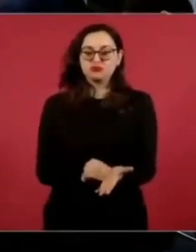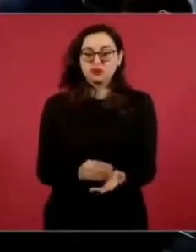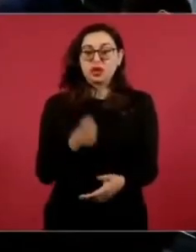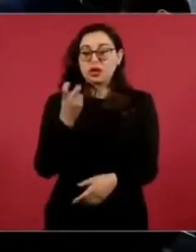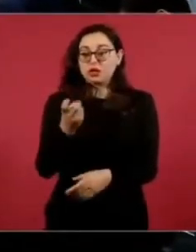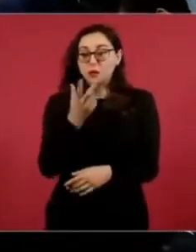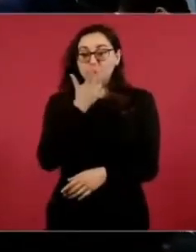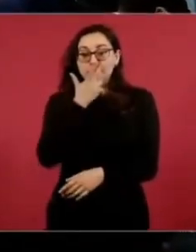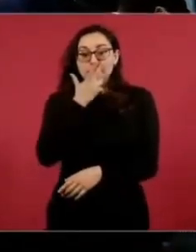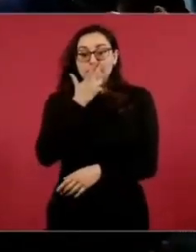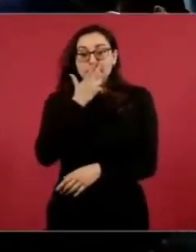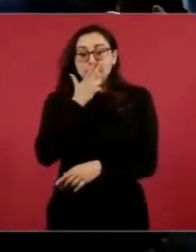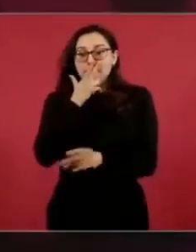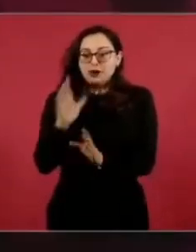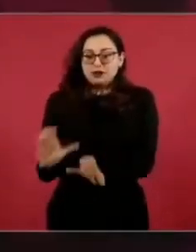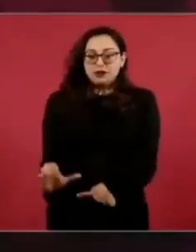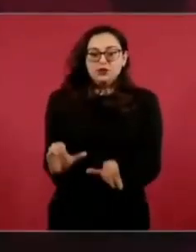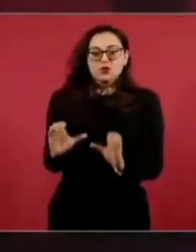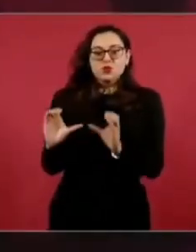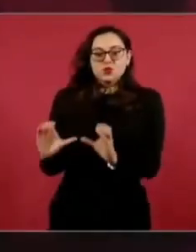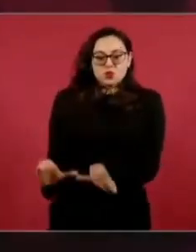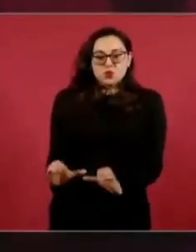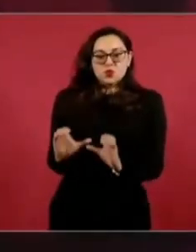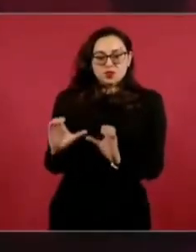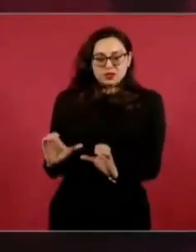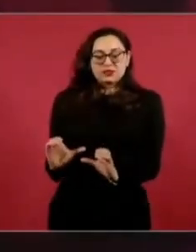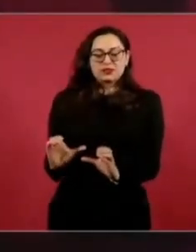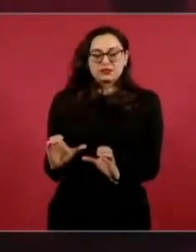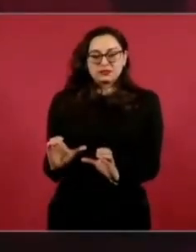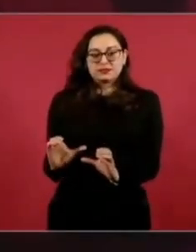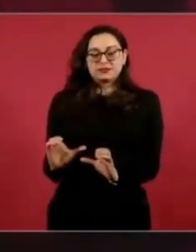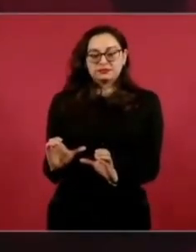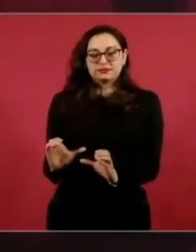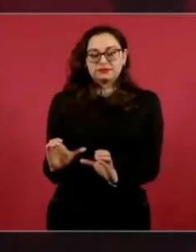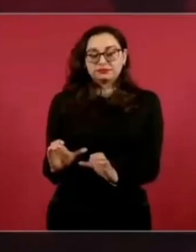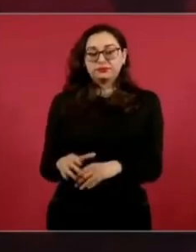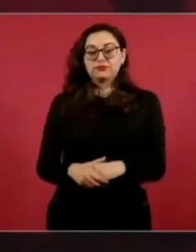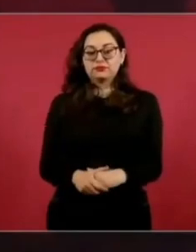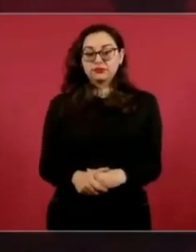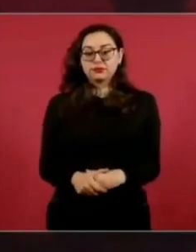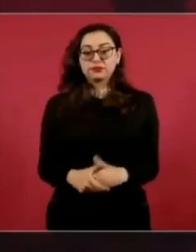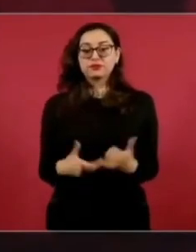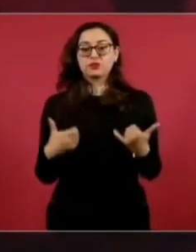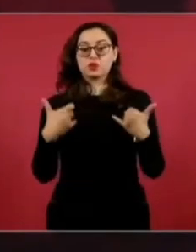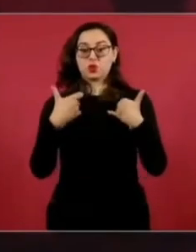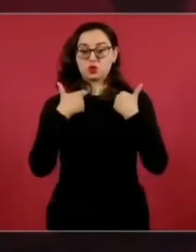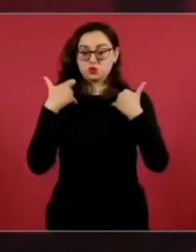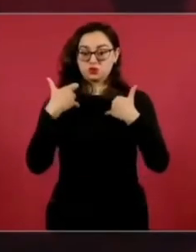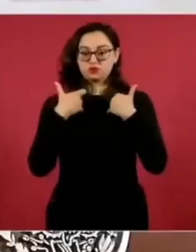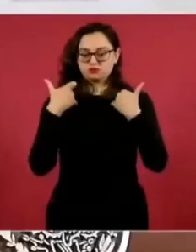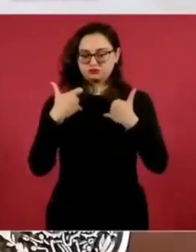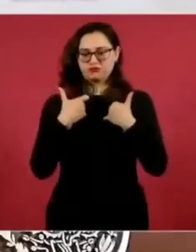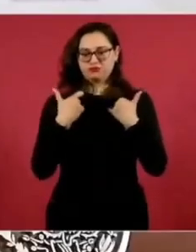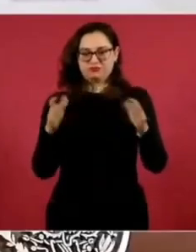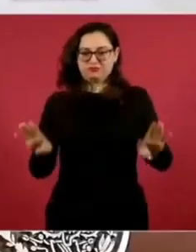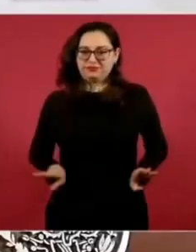que cuidarlo y hablar con los jóvenes si ya tenemos esa